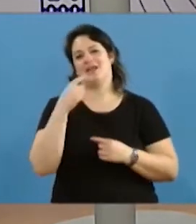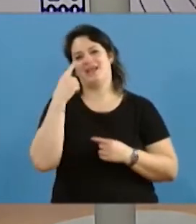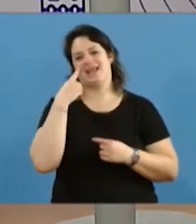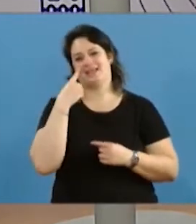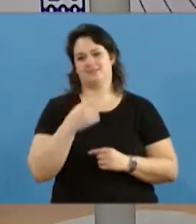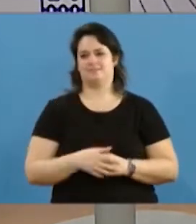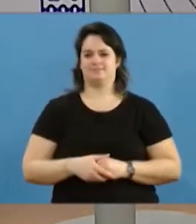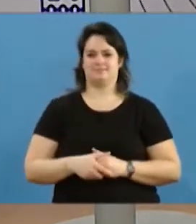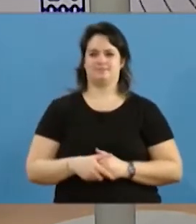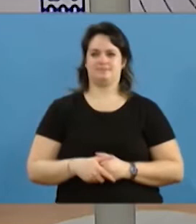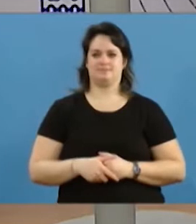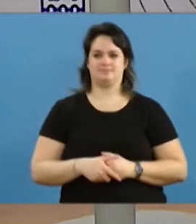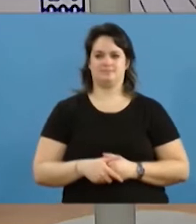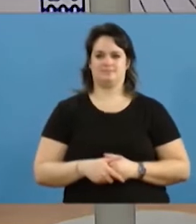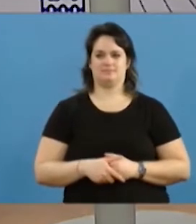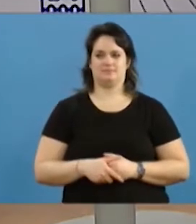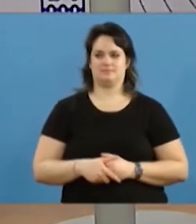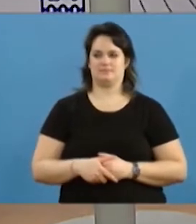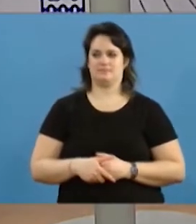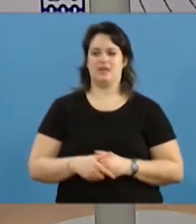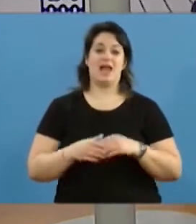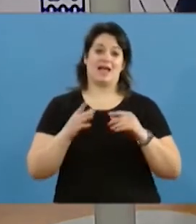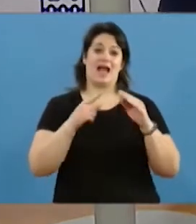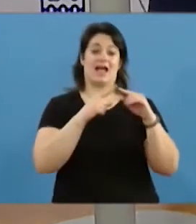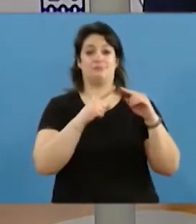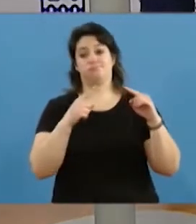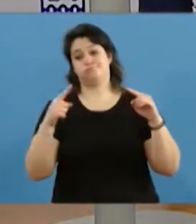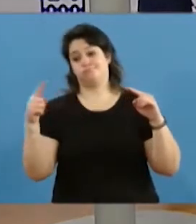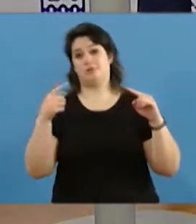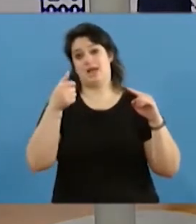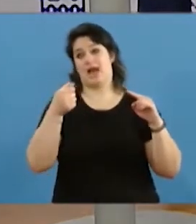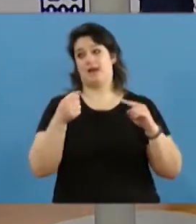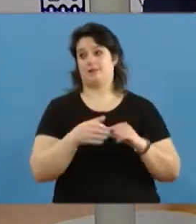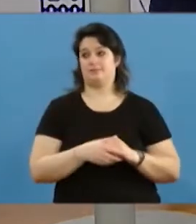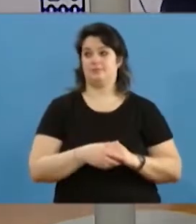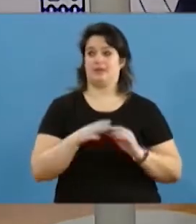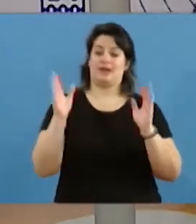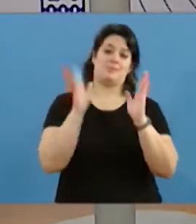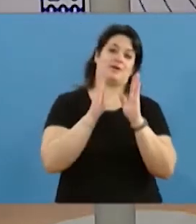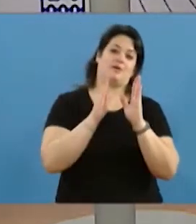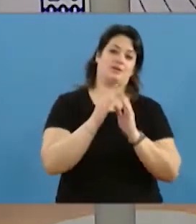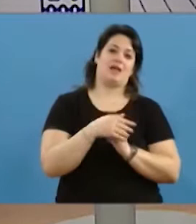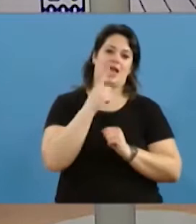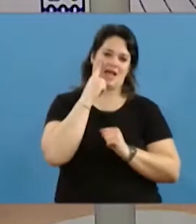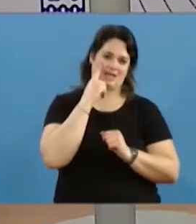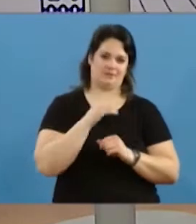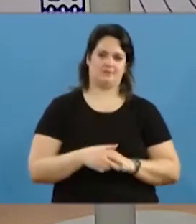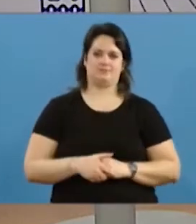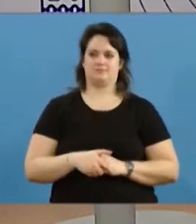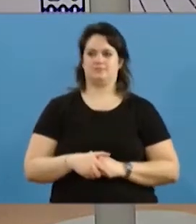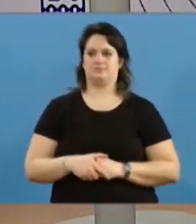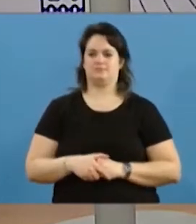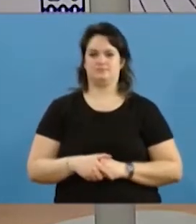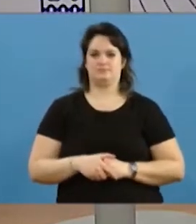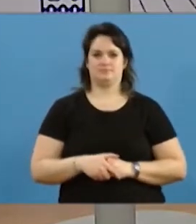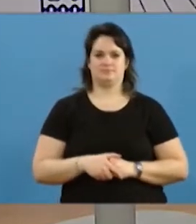I. La I. ¿Sí? En este caso, la más larga es la A, ¿sí? Y la más cortita es la I. La I. ¿Sí?